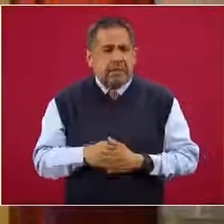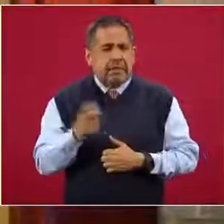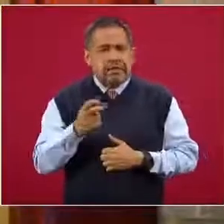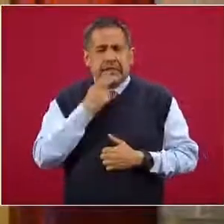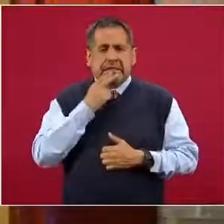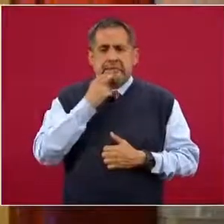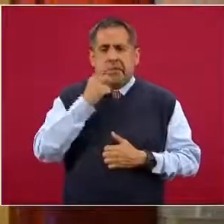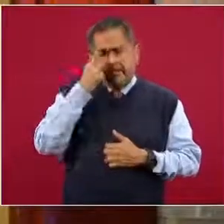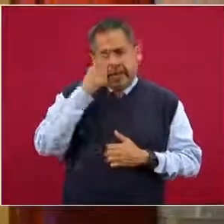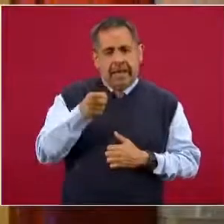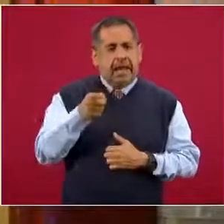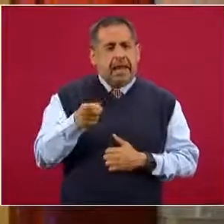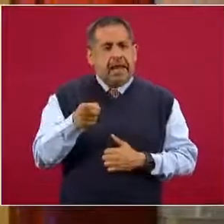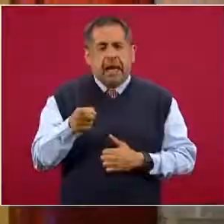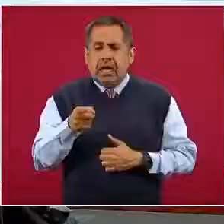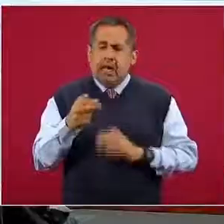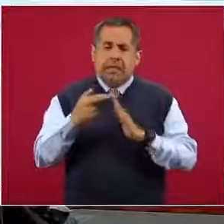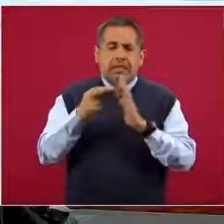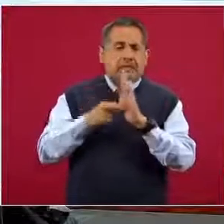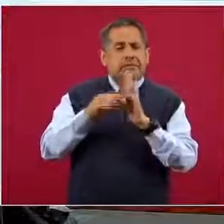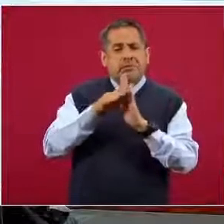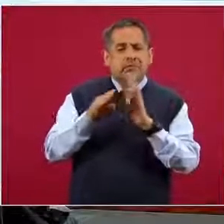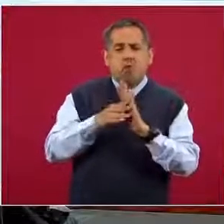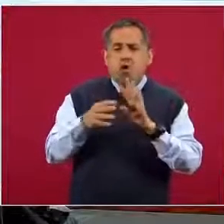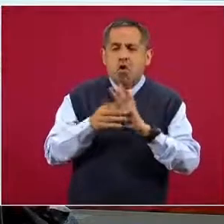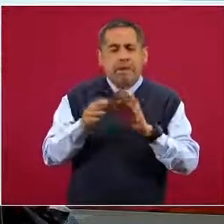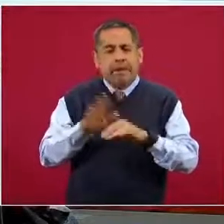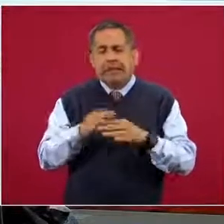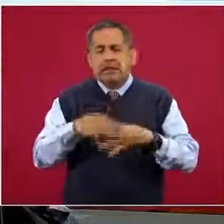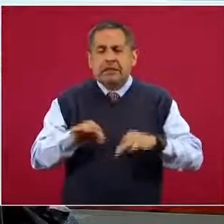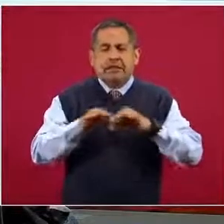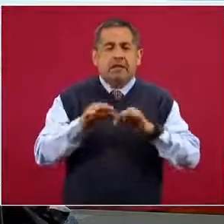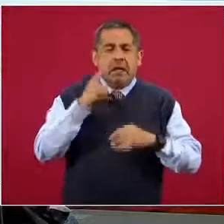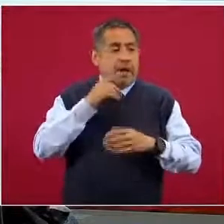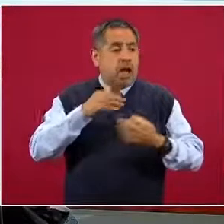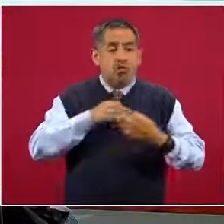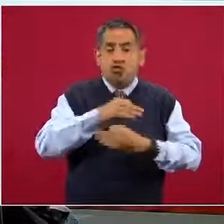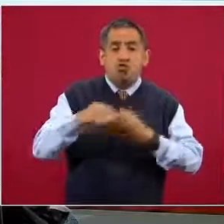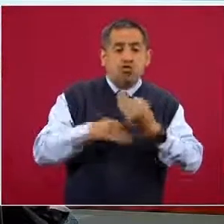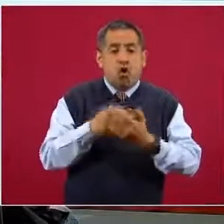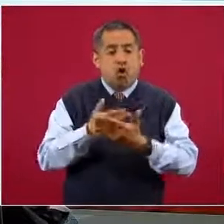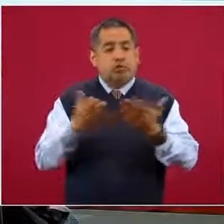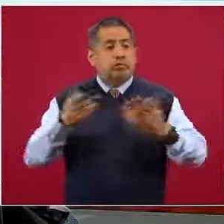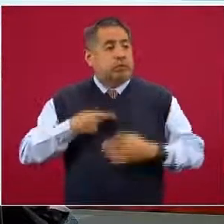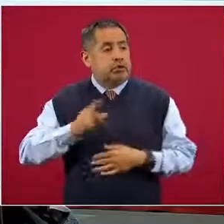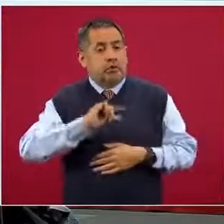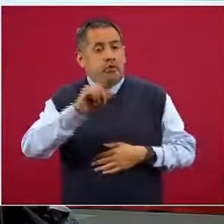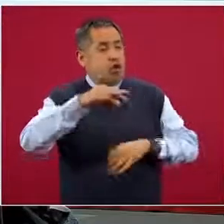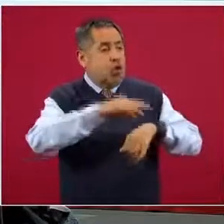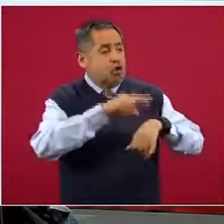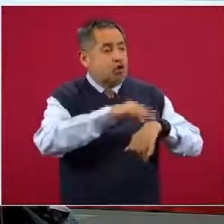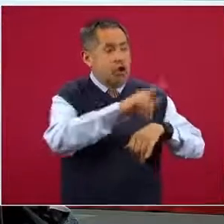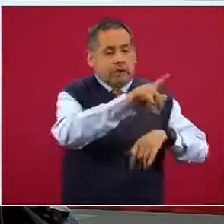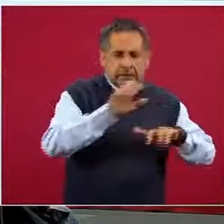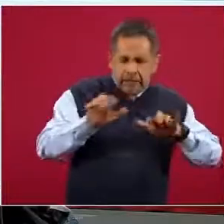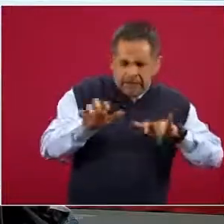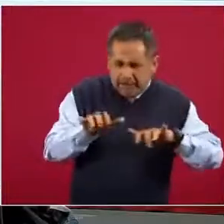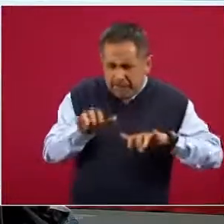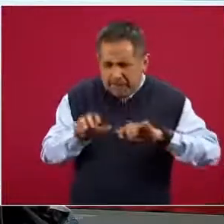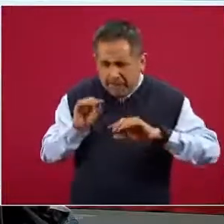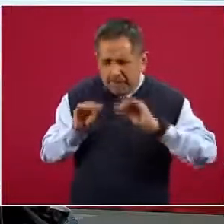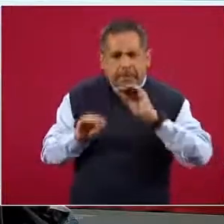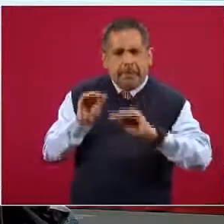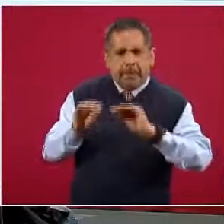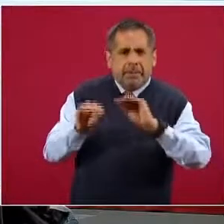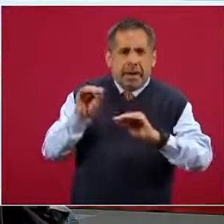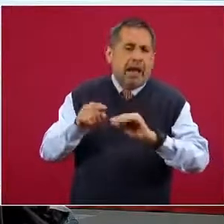el enfoque de este lineamiento o la consulta principal es para todos aquellos profesionales de la salud que participan activamente en el